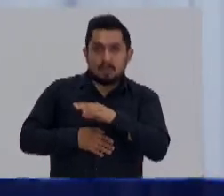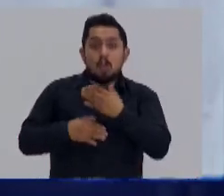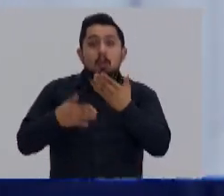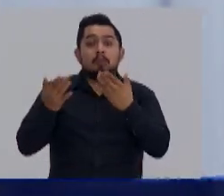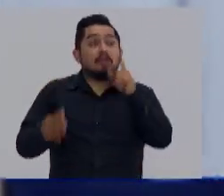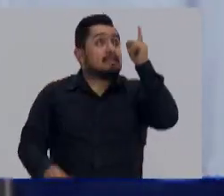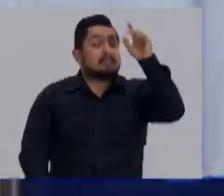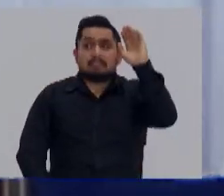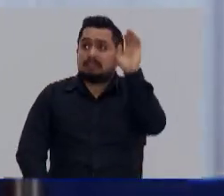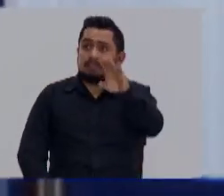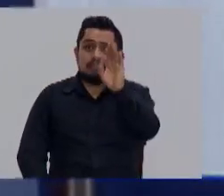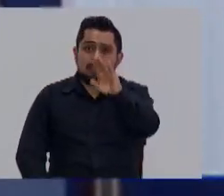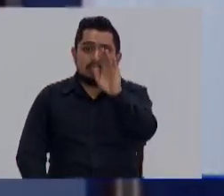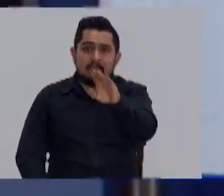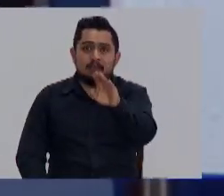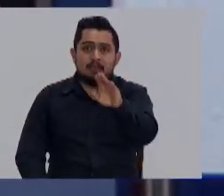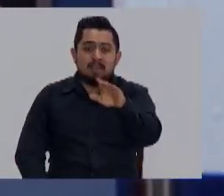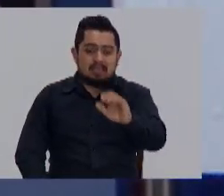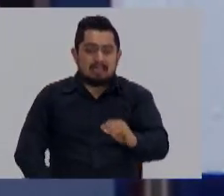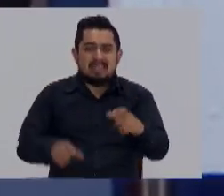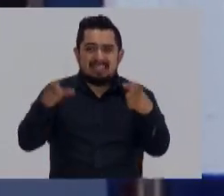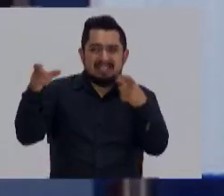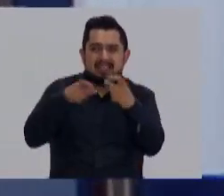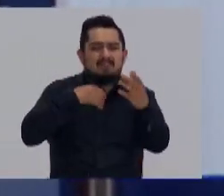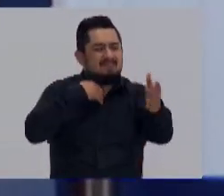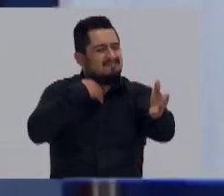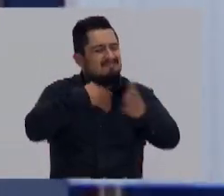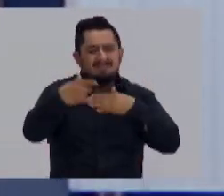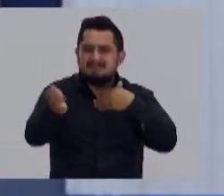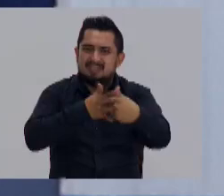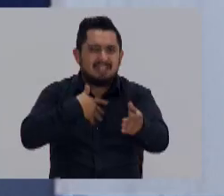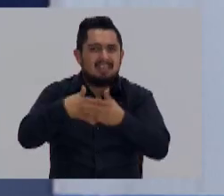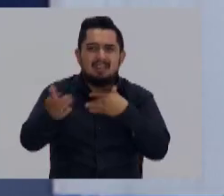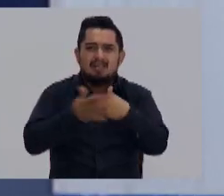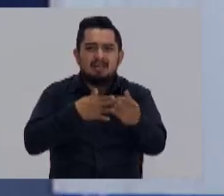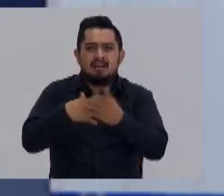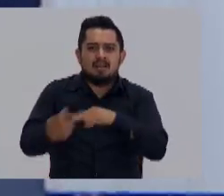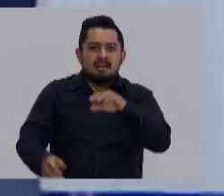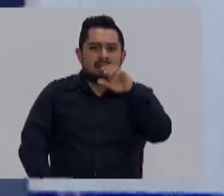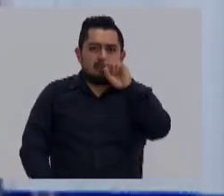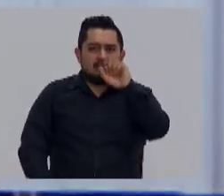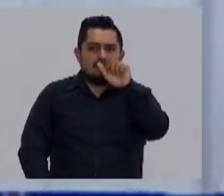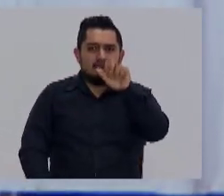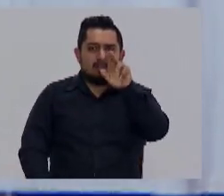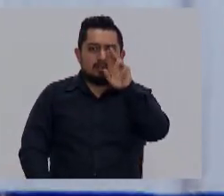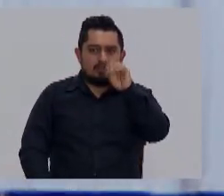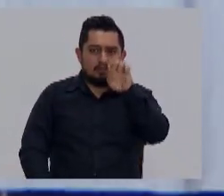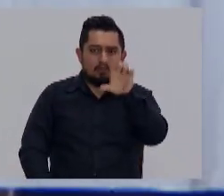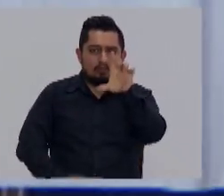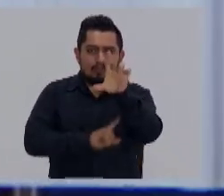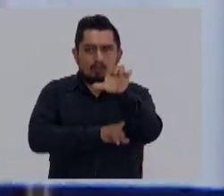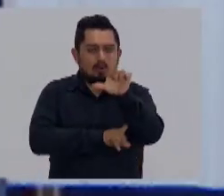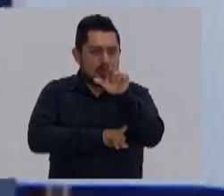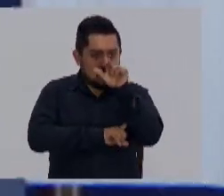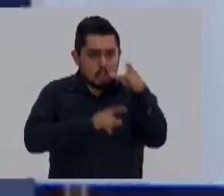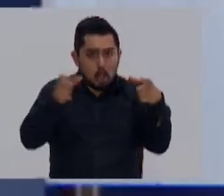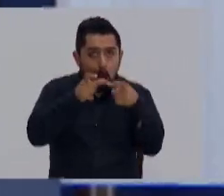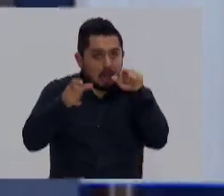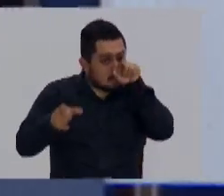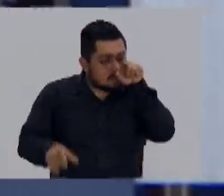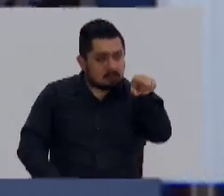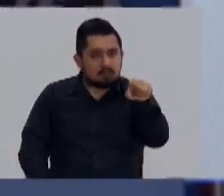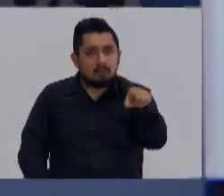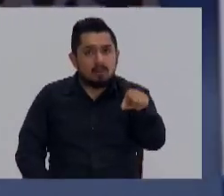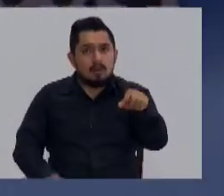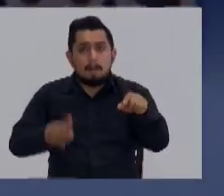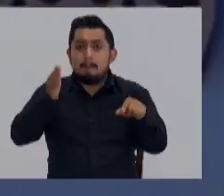Porque Dios llama sin importar la edad. Este niño cumplió, Samuel cumplió su edad. Y su